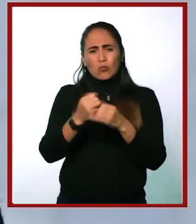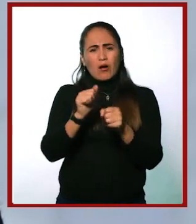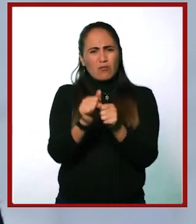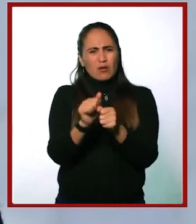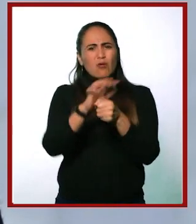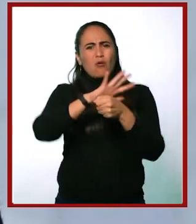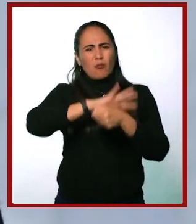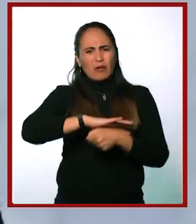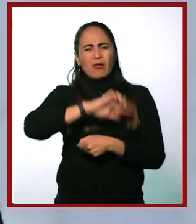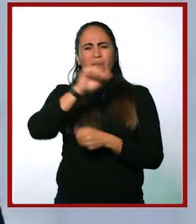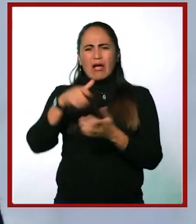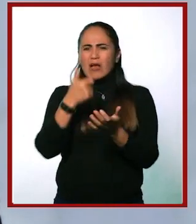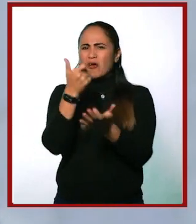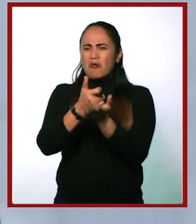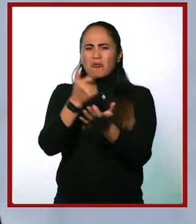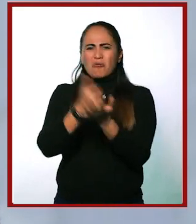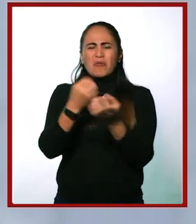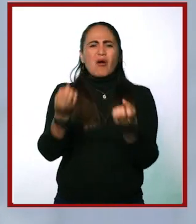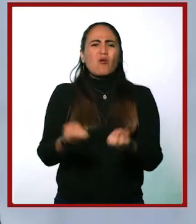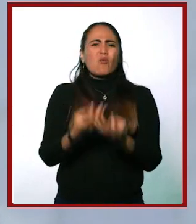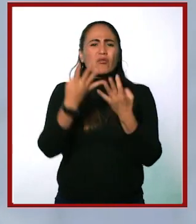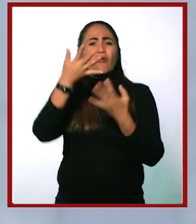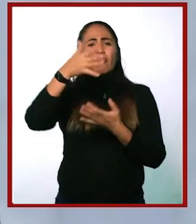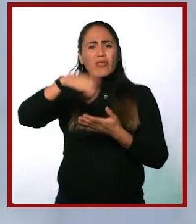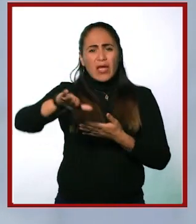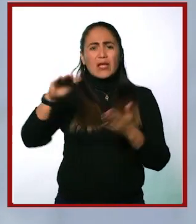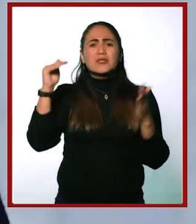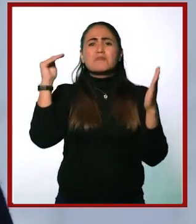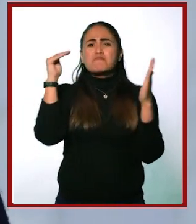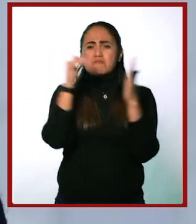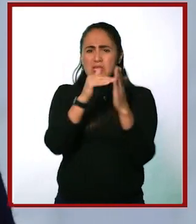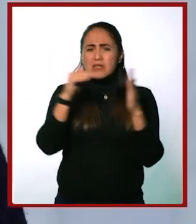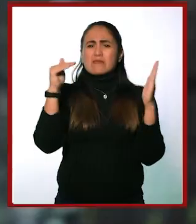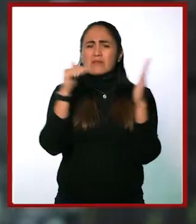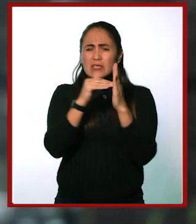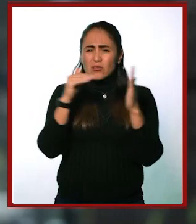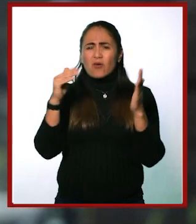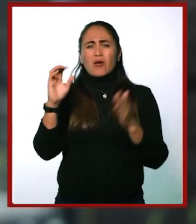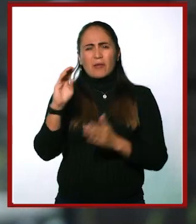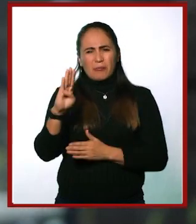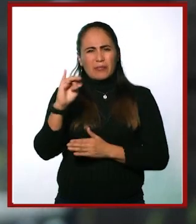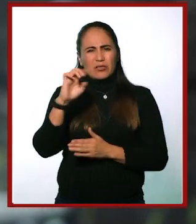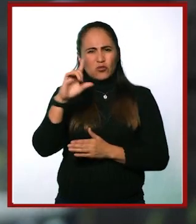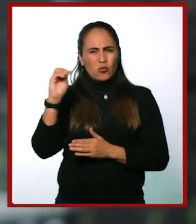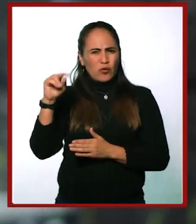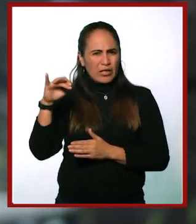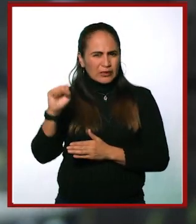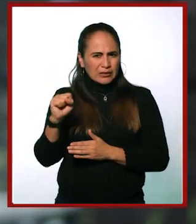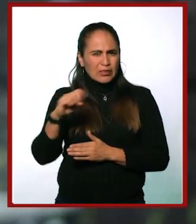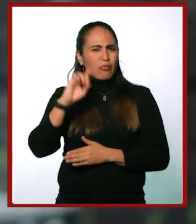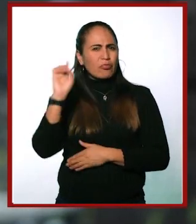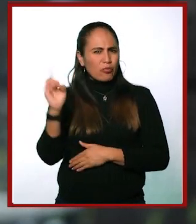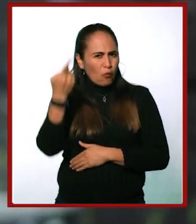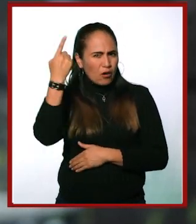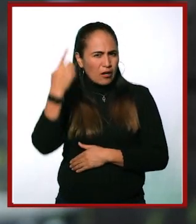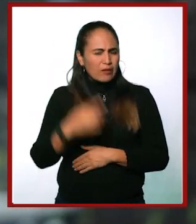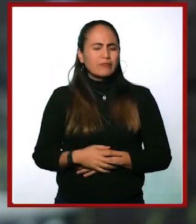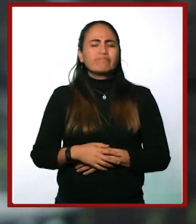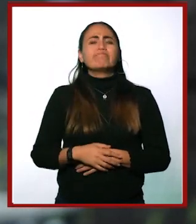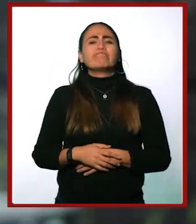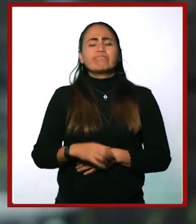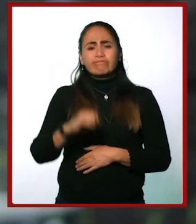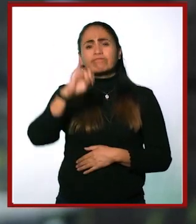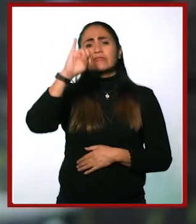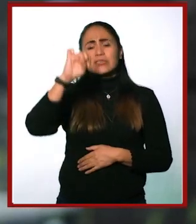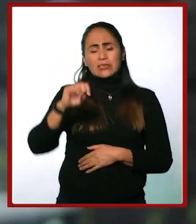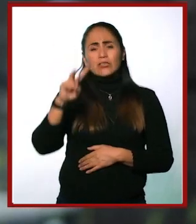a la economía mundial unos 10,000 billones de dólares. Por su parte, el Programa Mundial de Alimentos ha programado